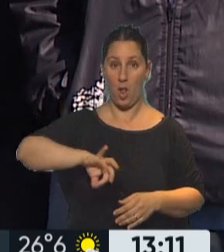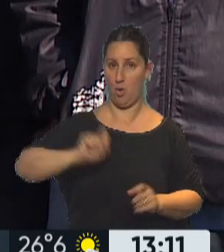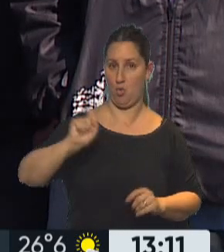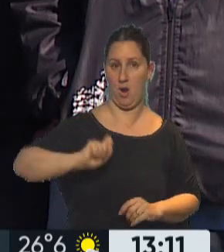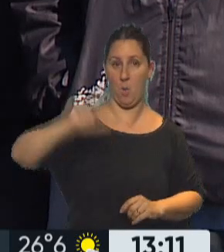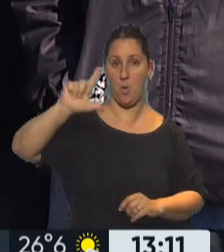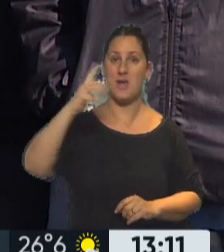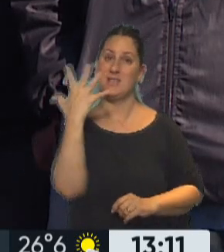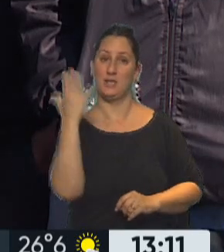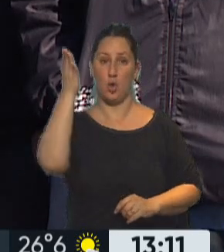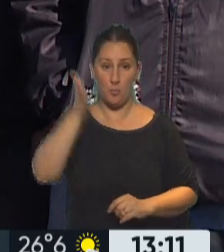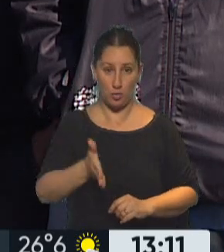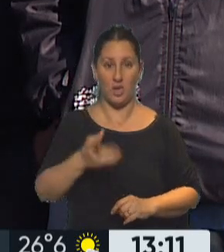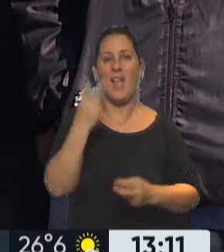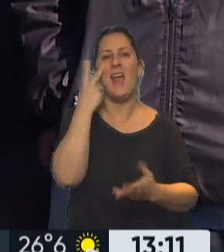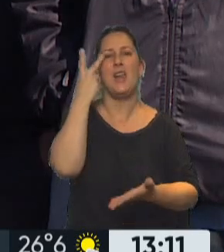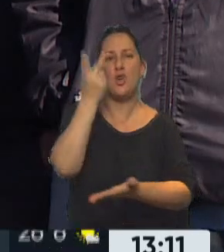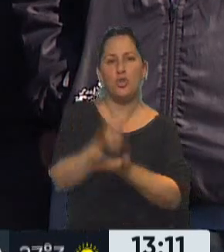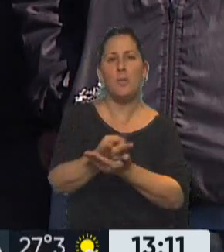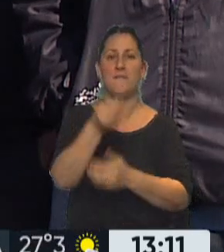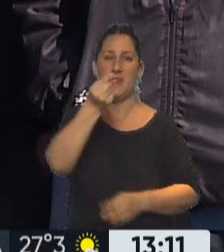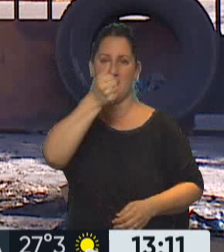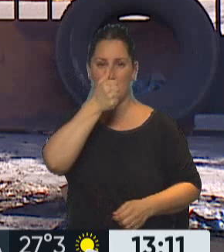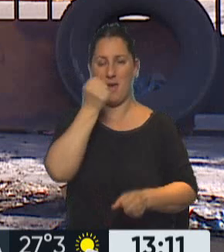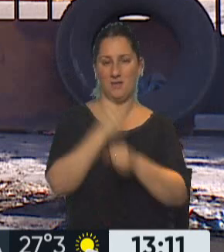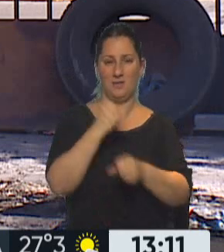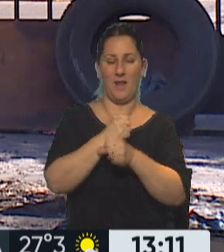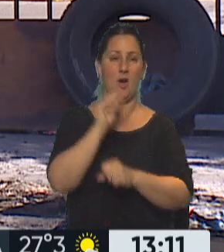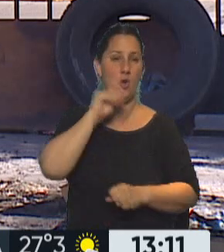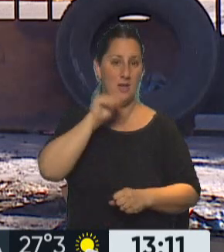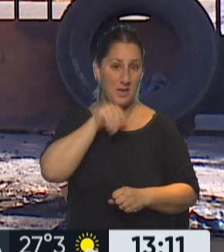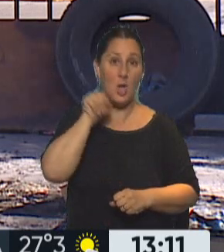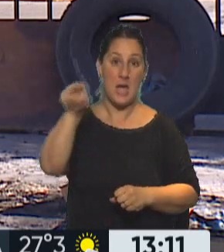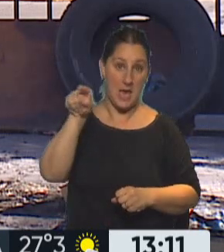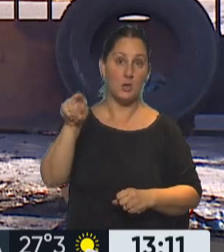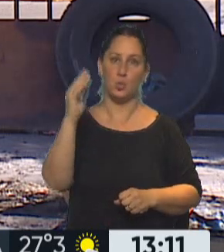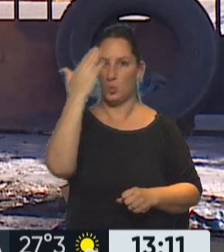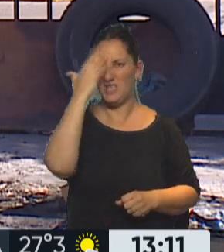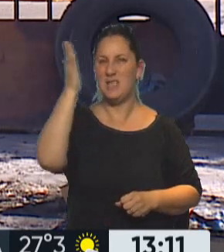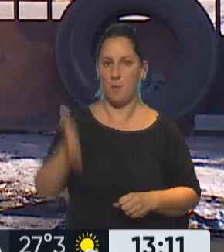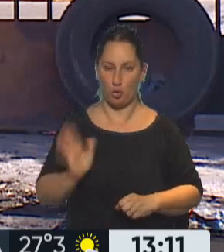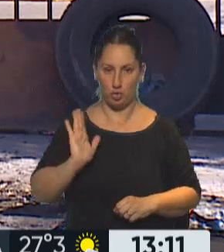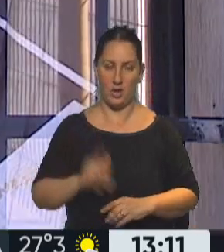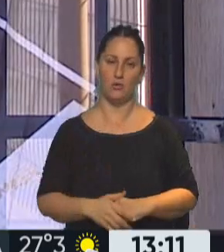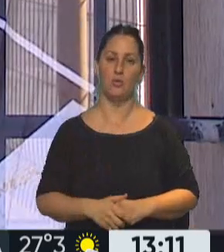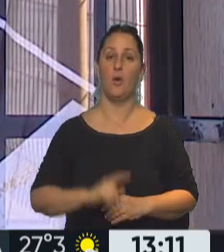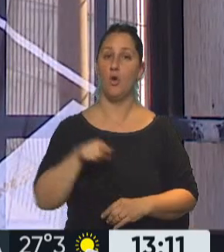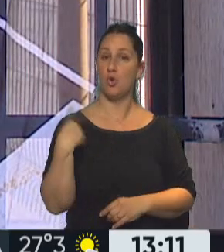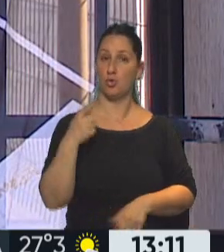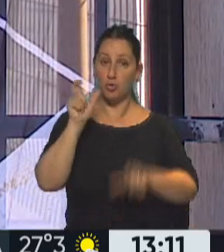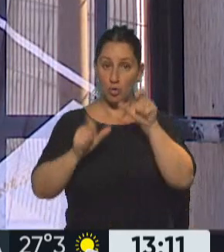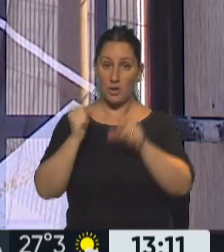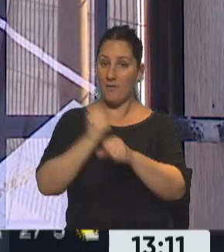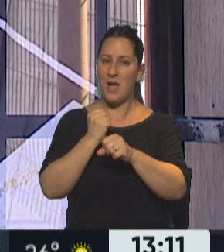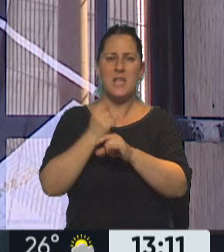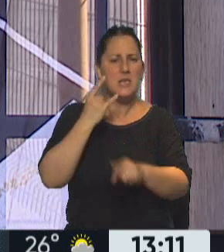de un 5% y un reconocimiento para los fines de semana que según las empresas representaría un 15%. De parte de los trabajadores, siempre